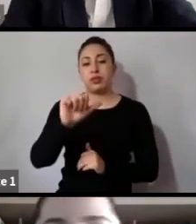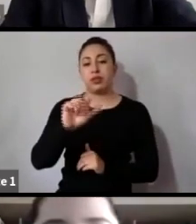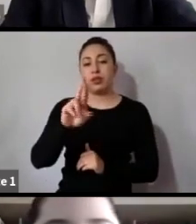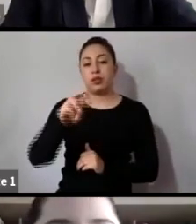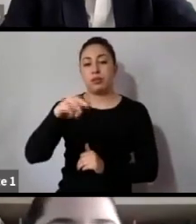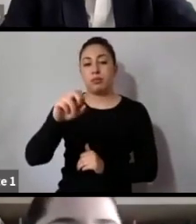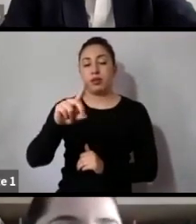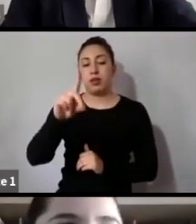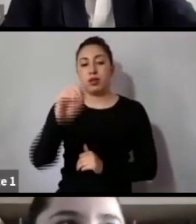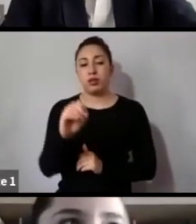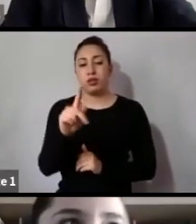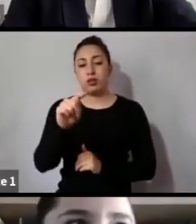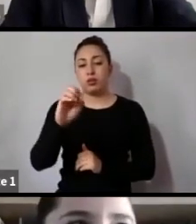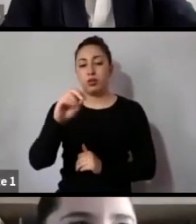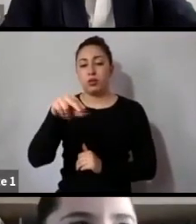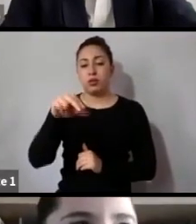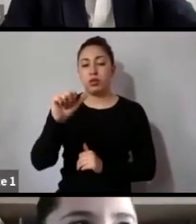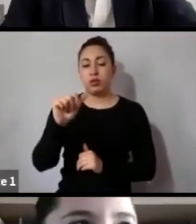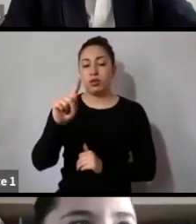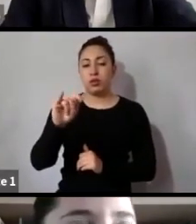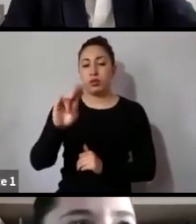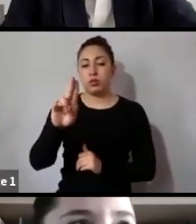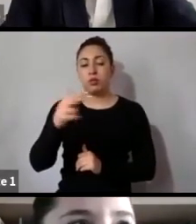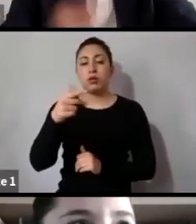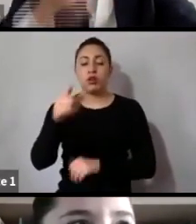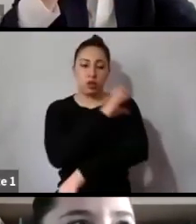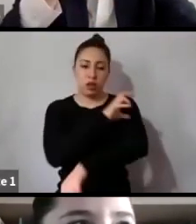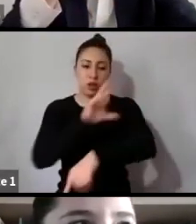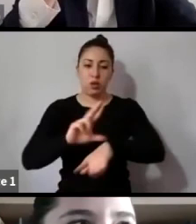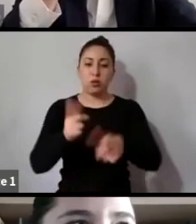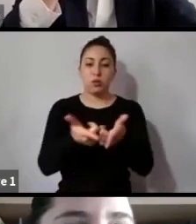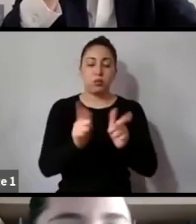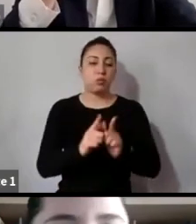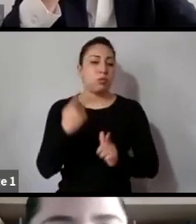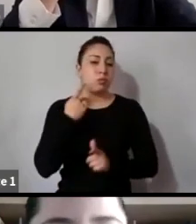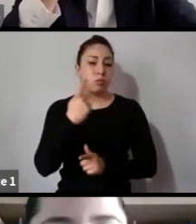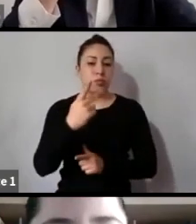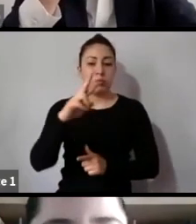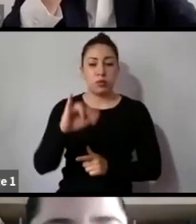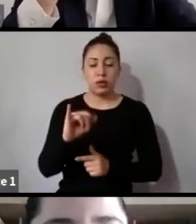González Cassi, coordinador del Grupo Parlamentario del PRI. Presente.